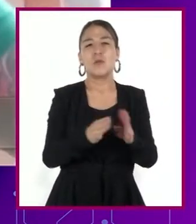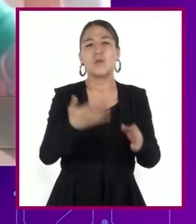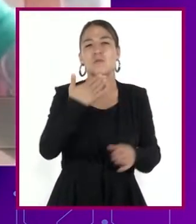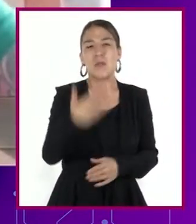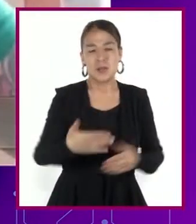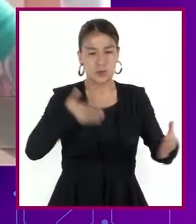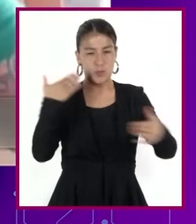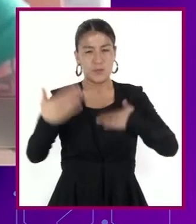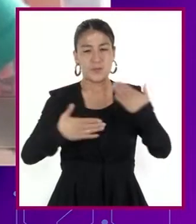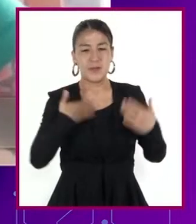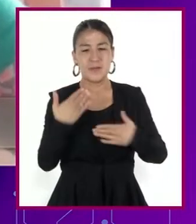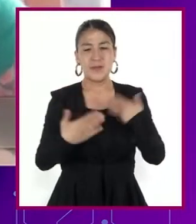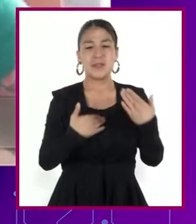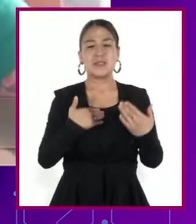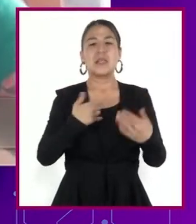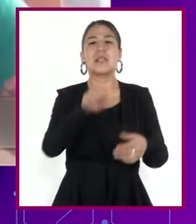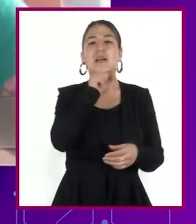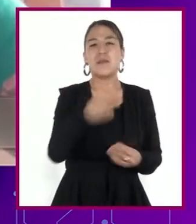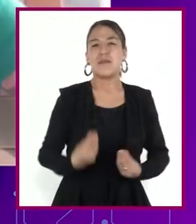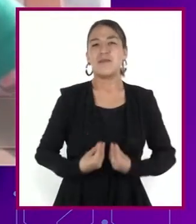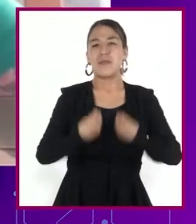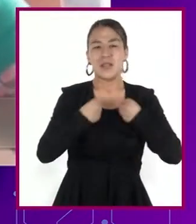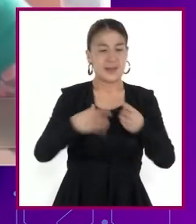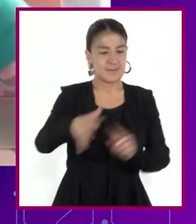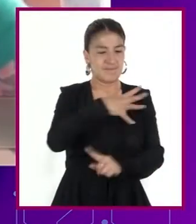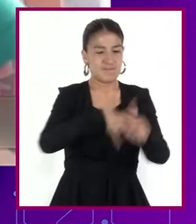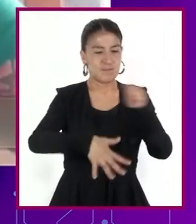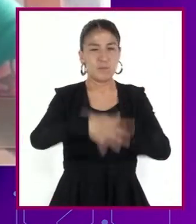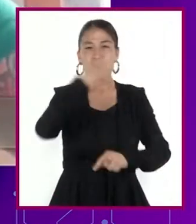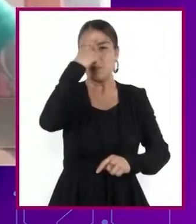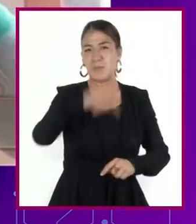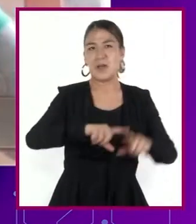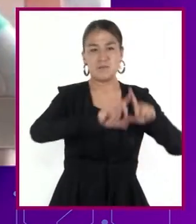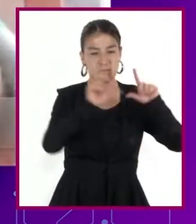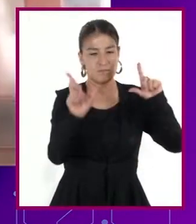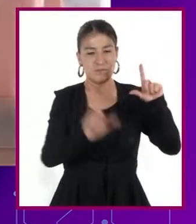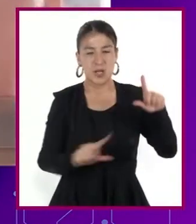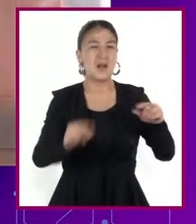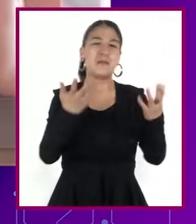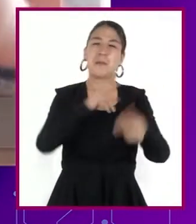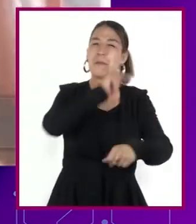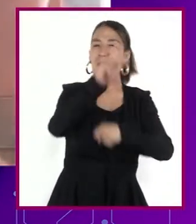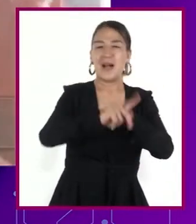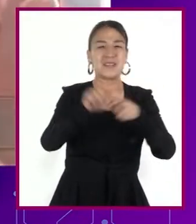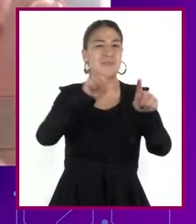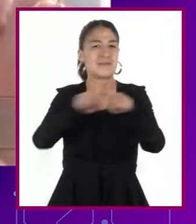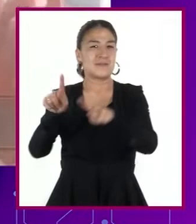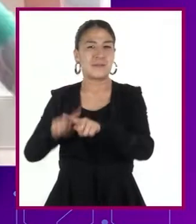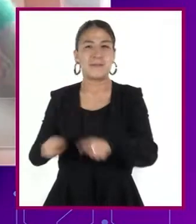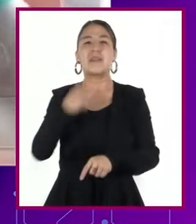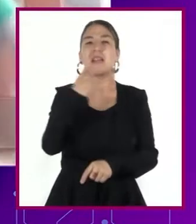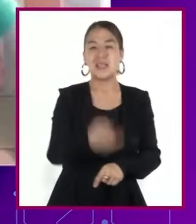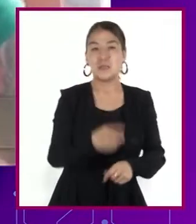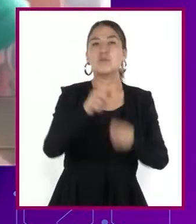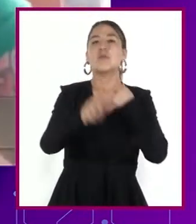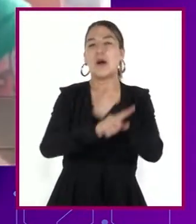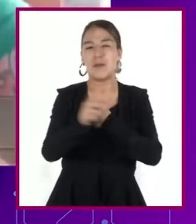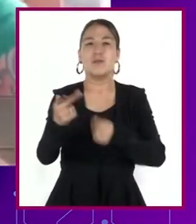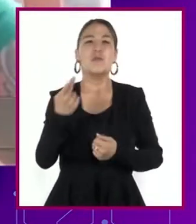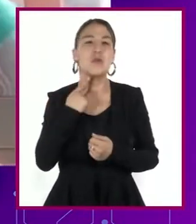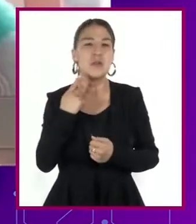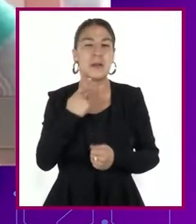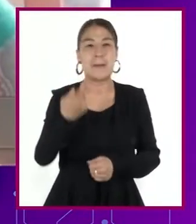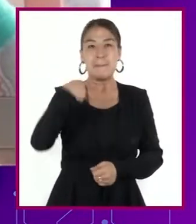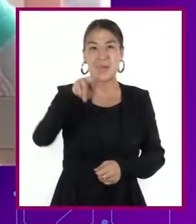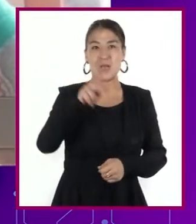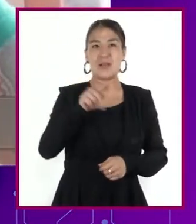la convivencia y la vida pública de todo un país. Y esos son los conflictos políticos, pero no se